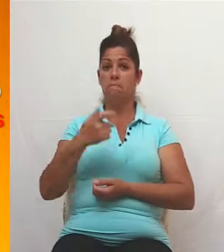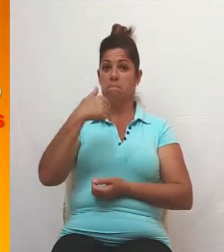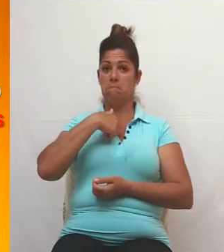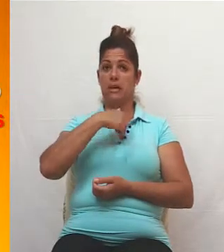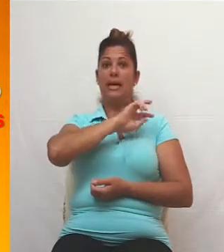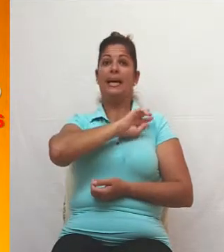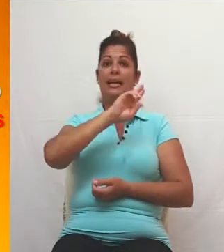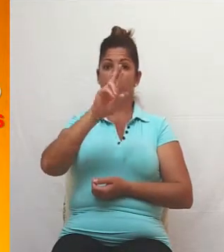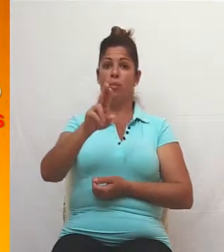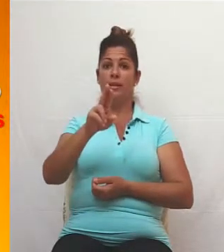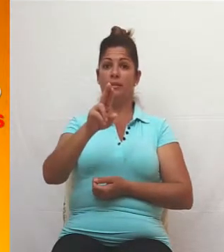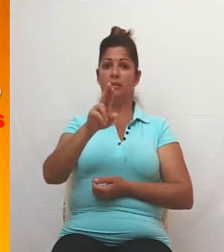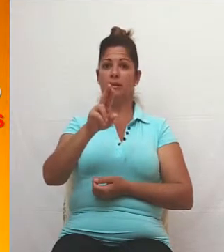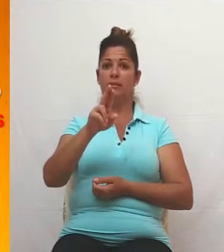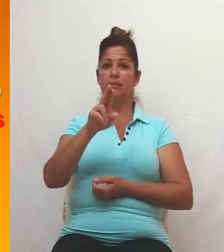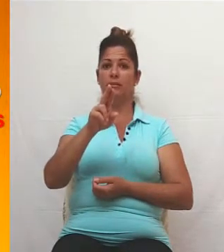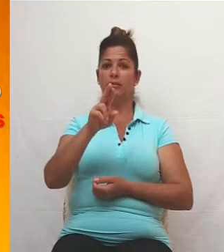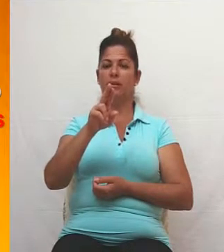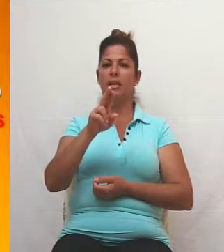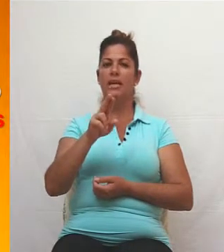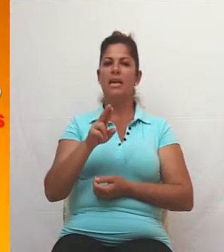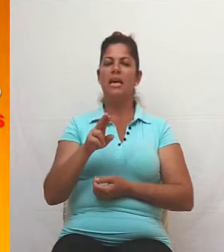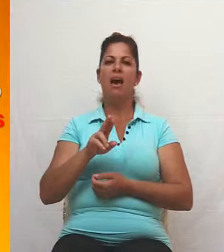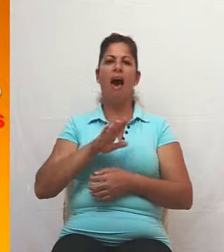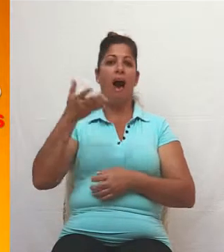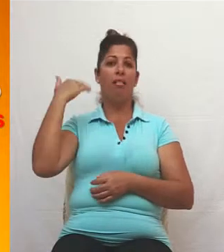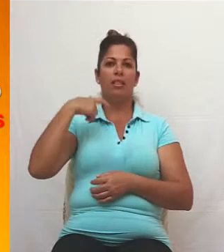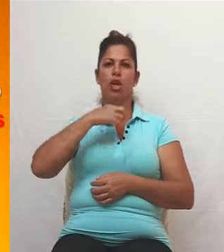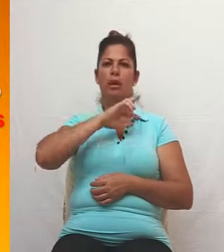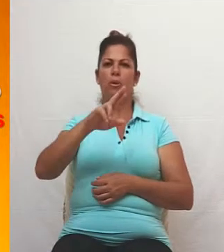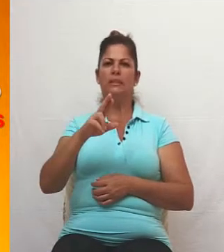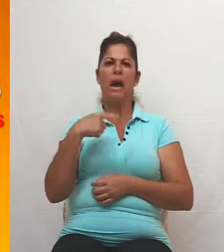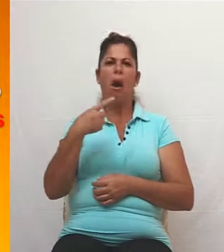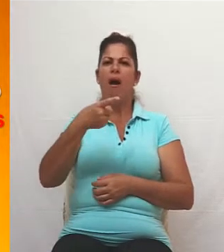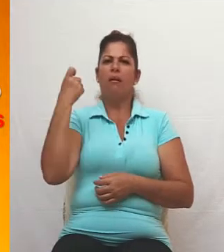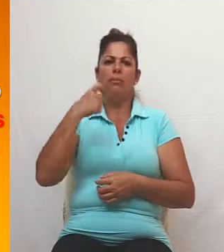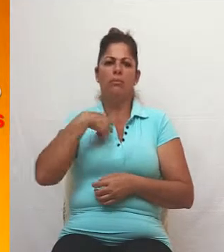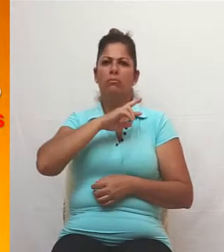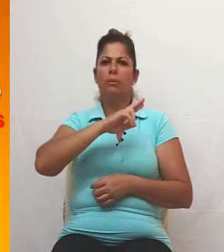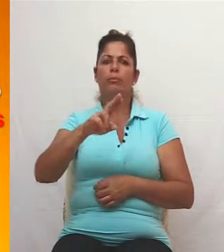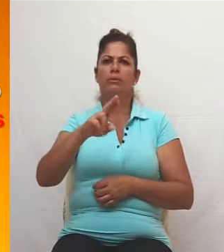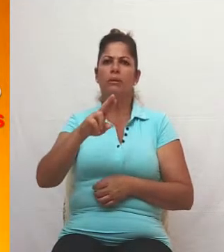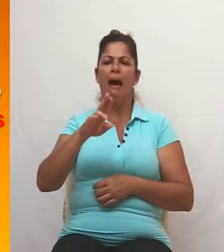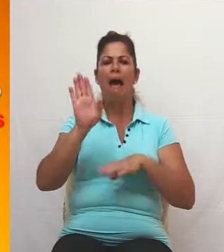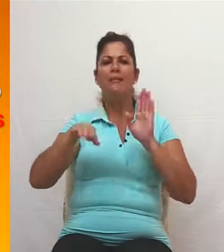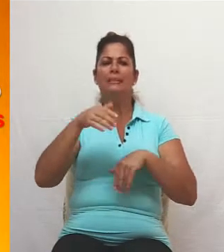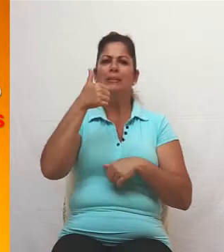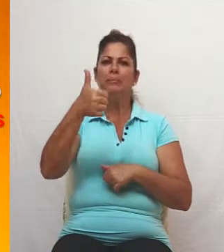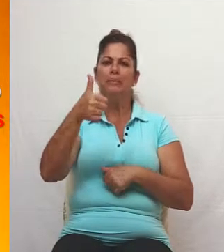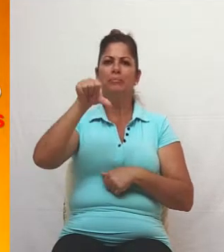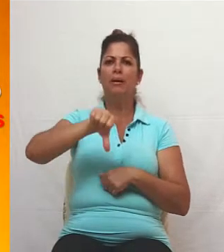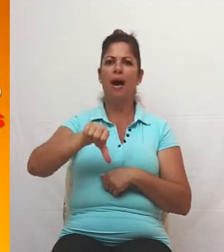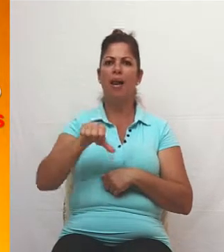de esta manera mis respuestas dejan de ser fruto de mis reacciones para convertirse en